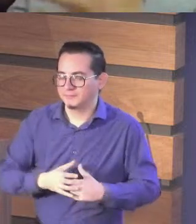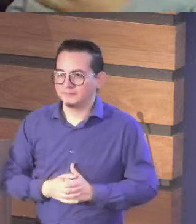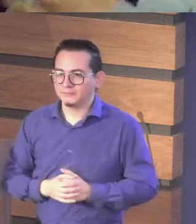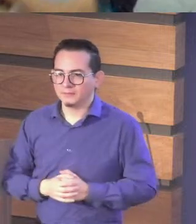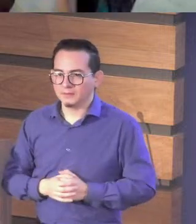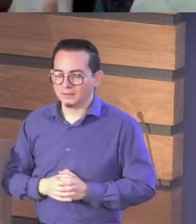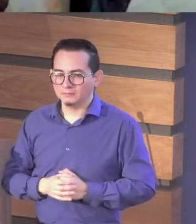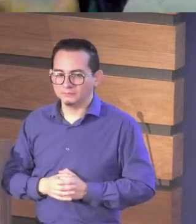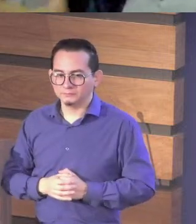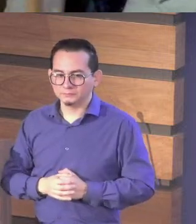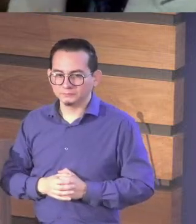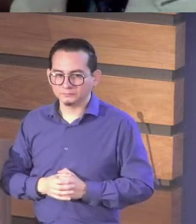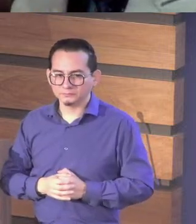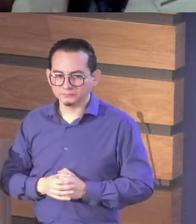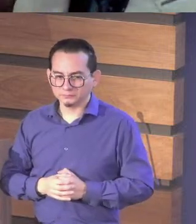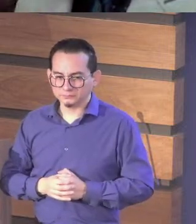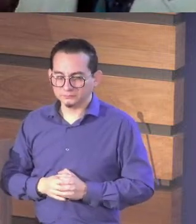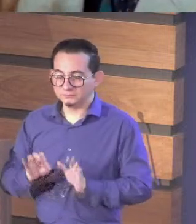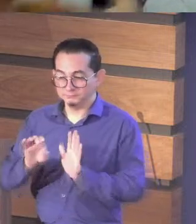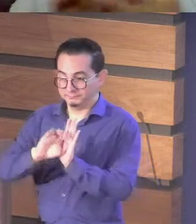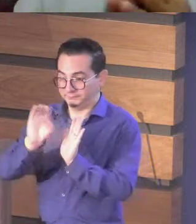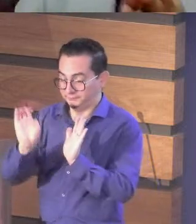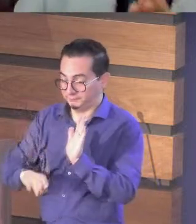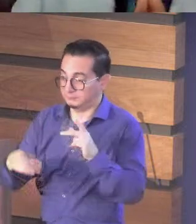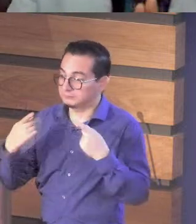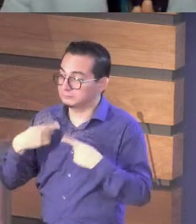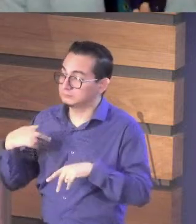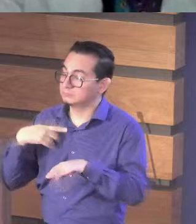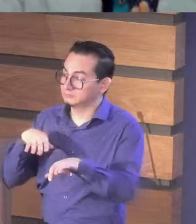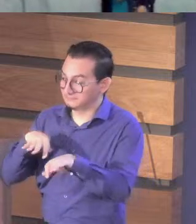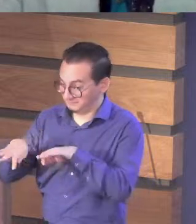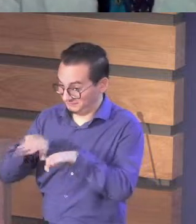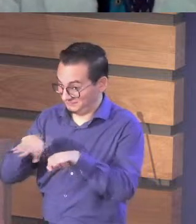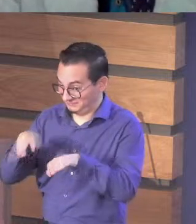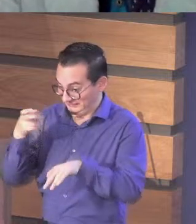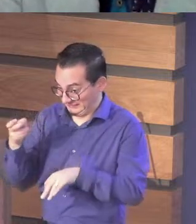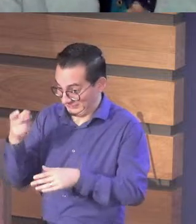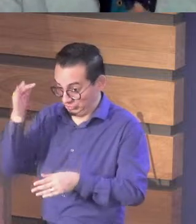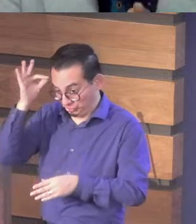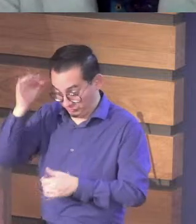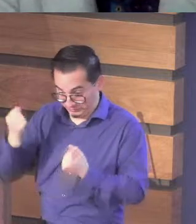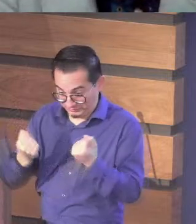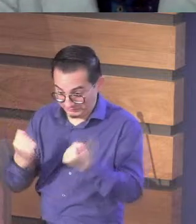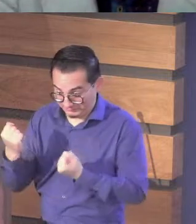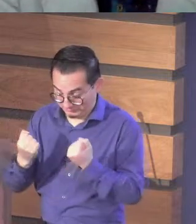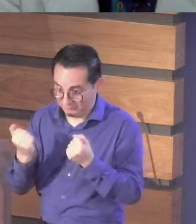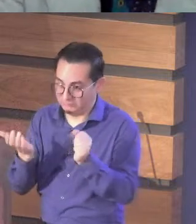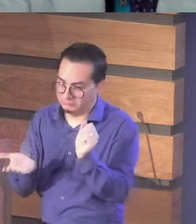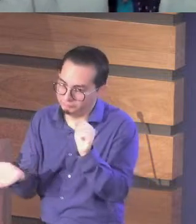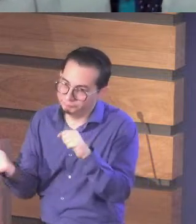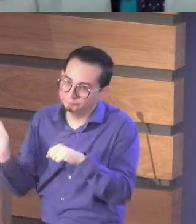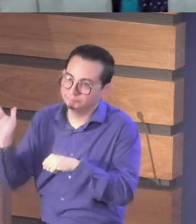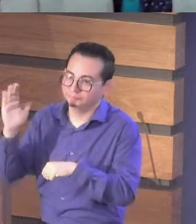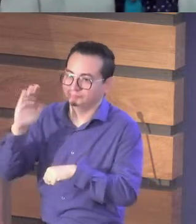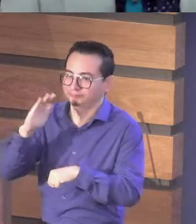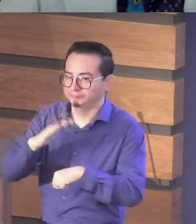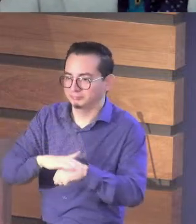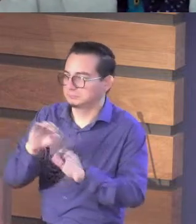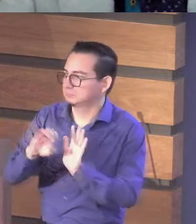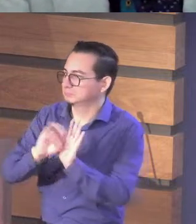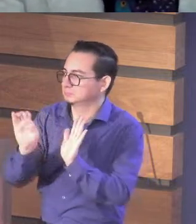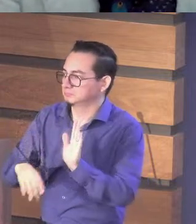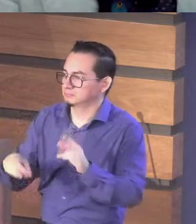tenemos un trabajo que está exponiendo a ruido, está quedando, por así decirlo, con una discapacidad auditiva y